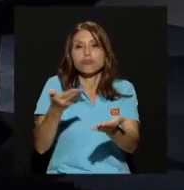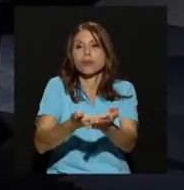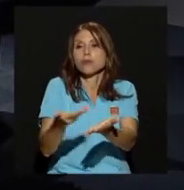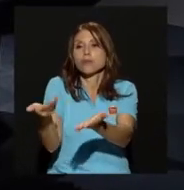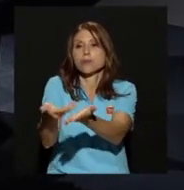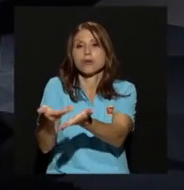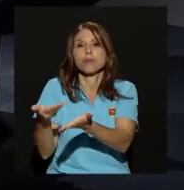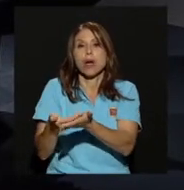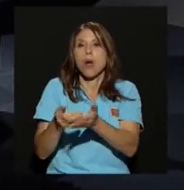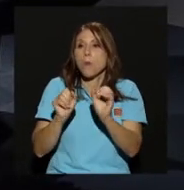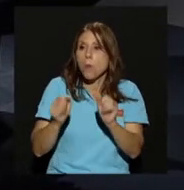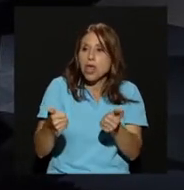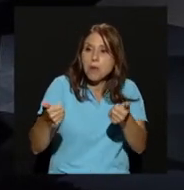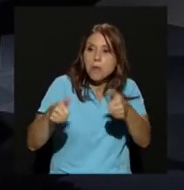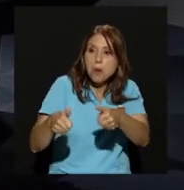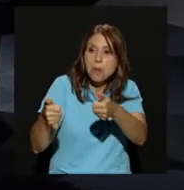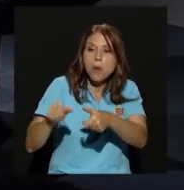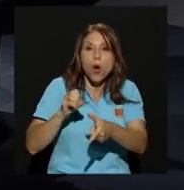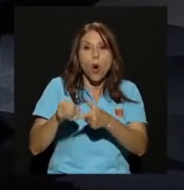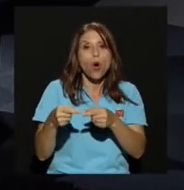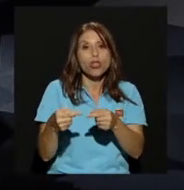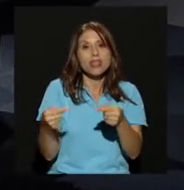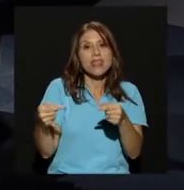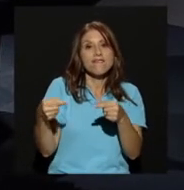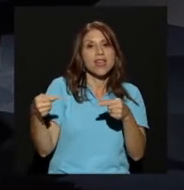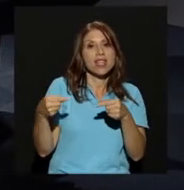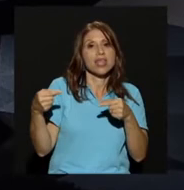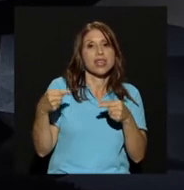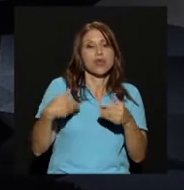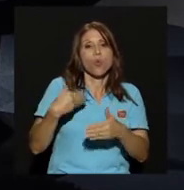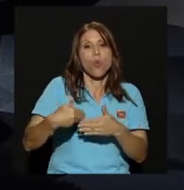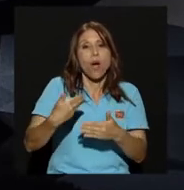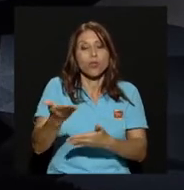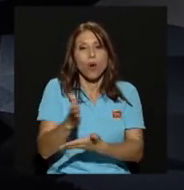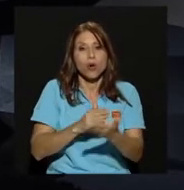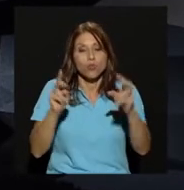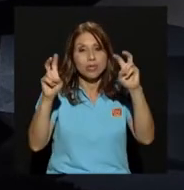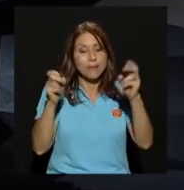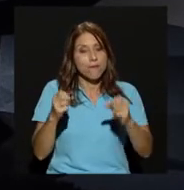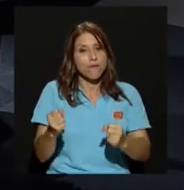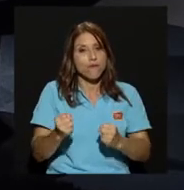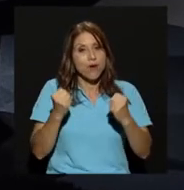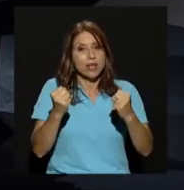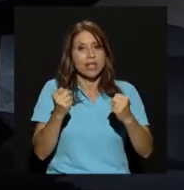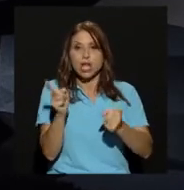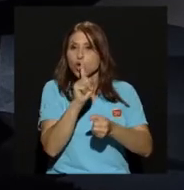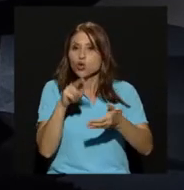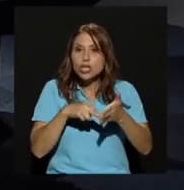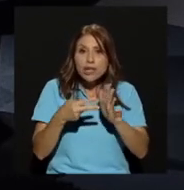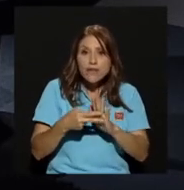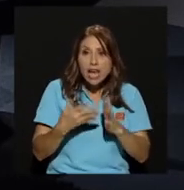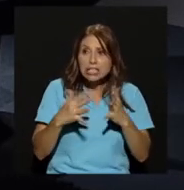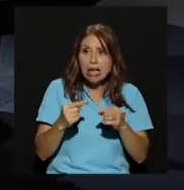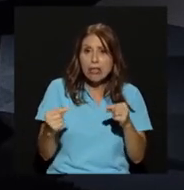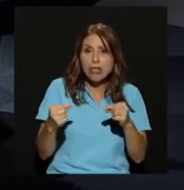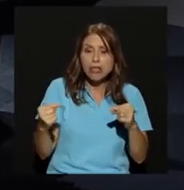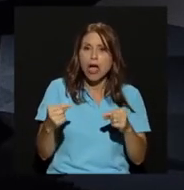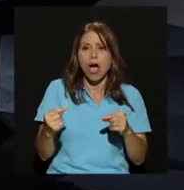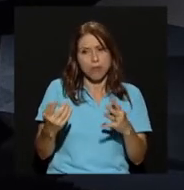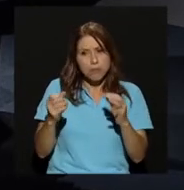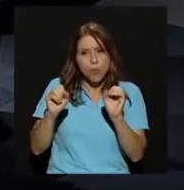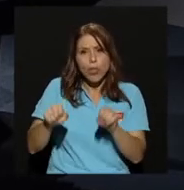incluso diferir, ¿verdad?, cuando hay algún punto de discusión fuerte. Eso no quiere decir que no podamos conversar y